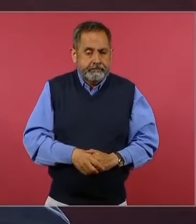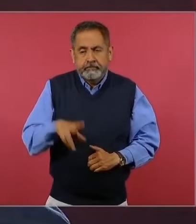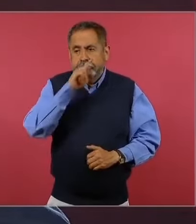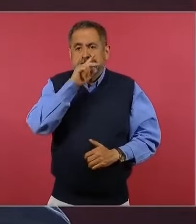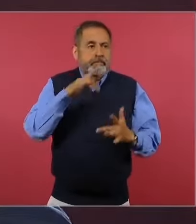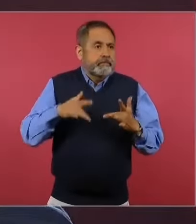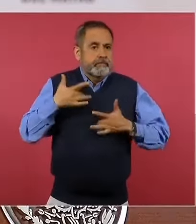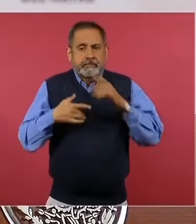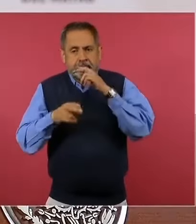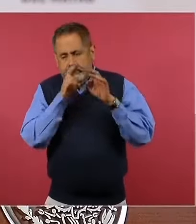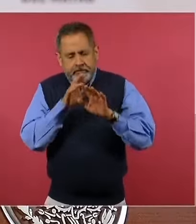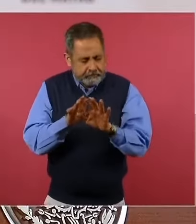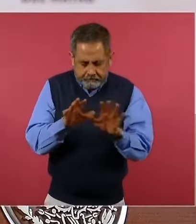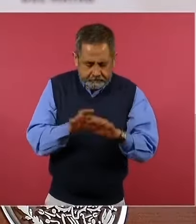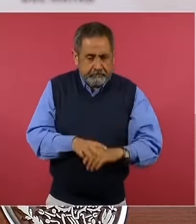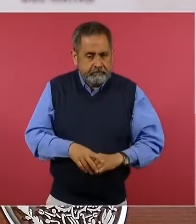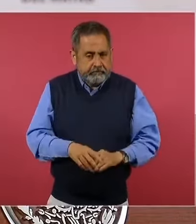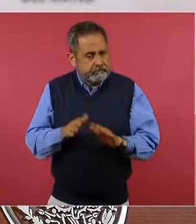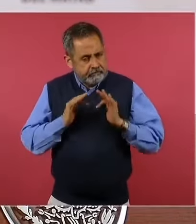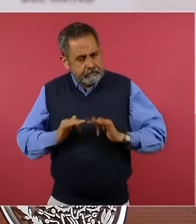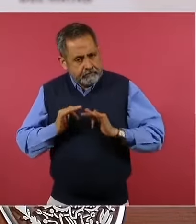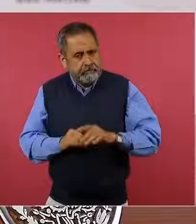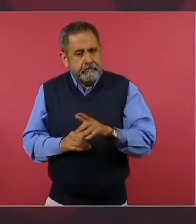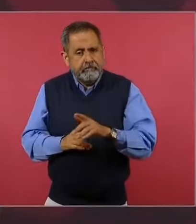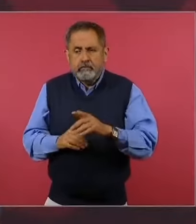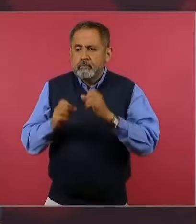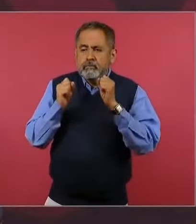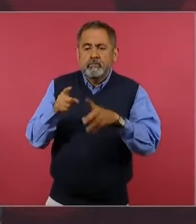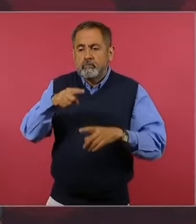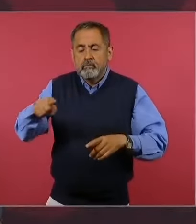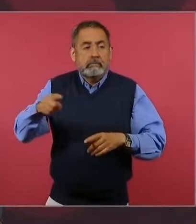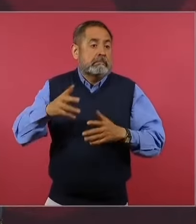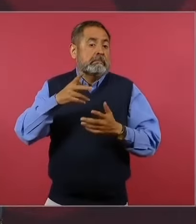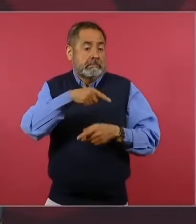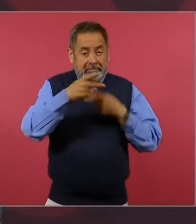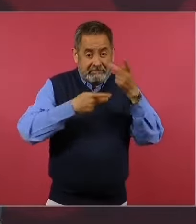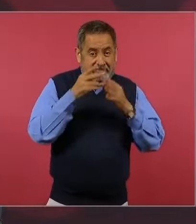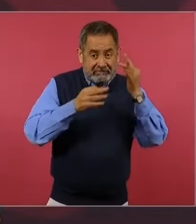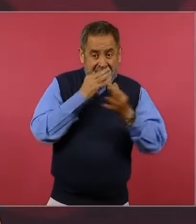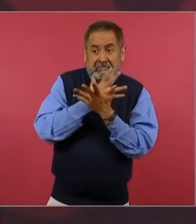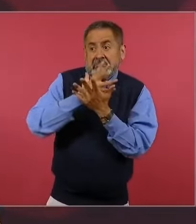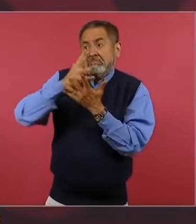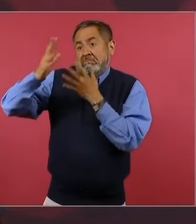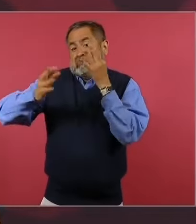alteren, porque va a haber también mucho sensacionalismo, ¿no?